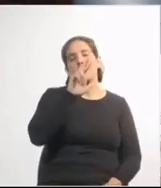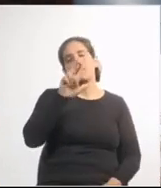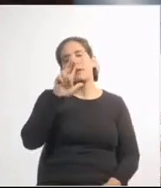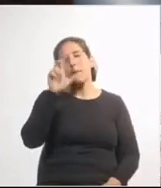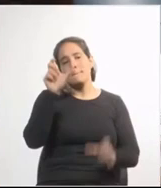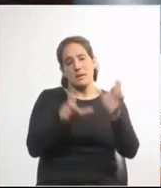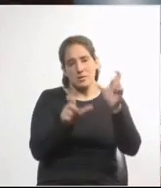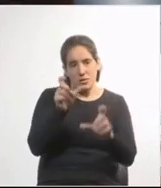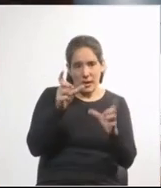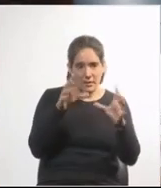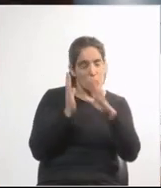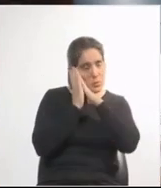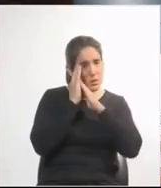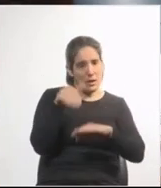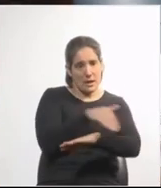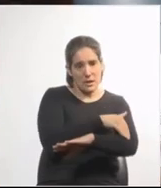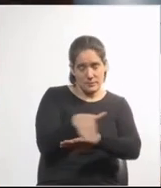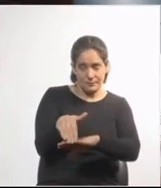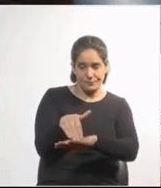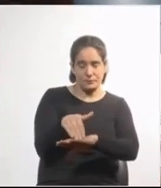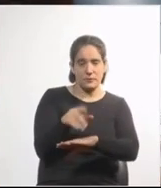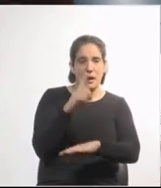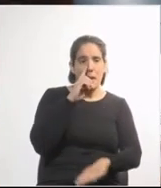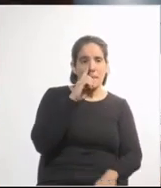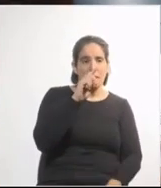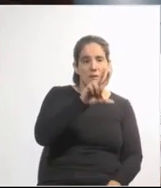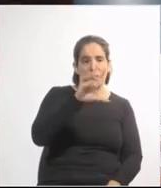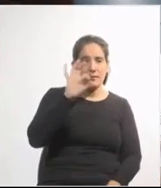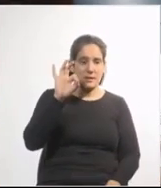2.758 personas en situación de calle,